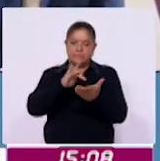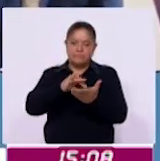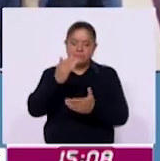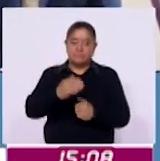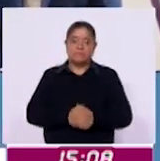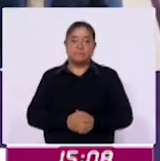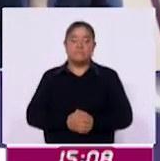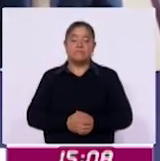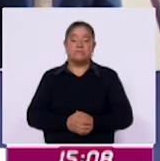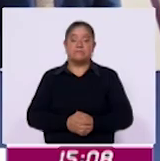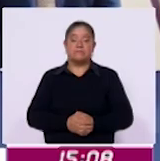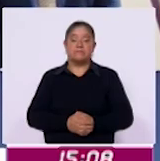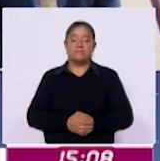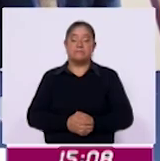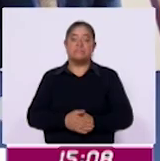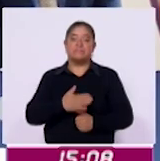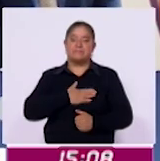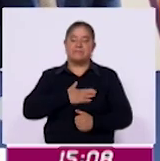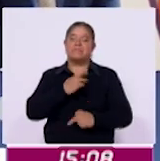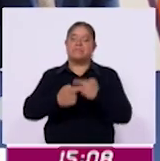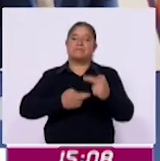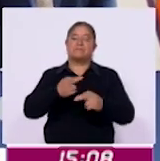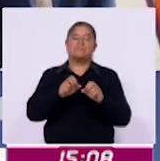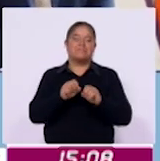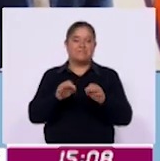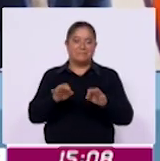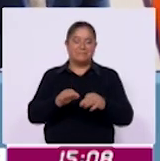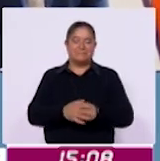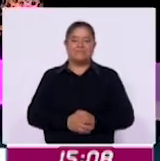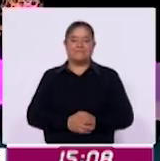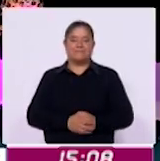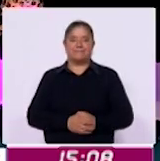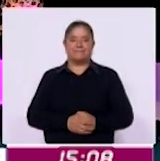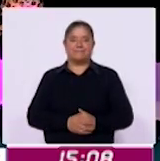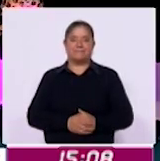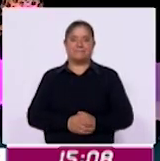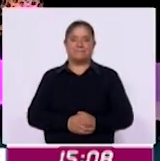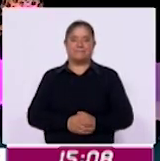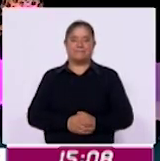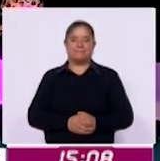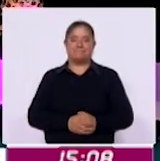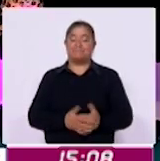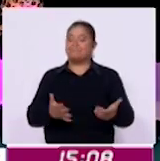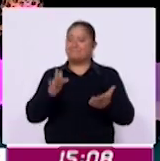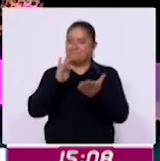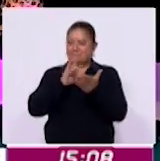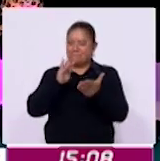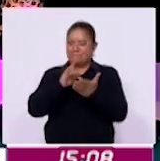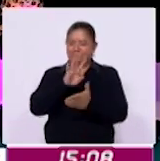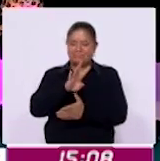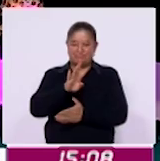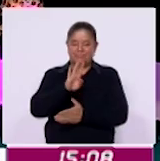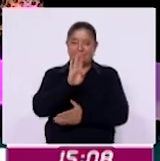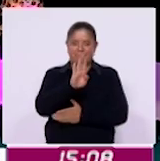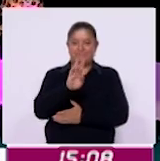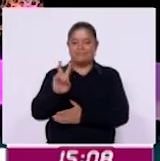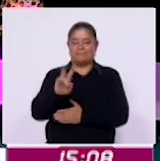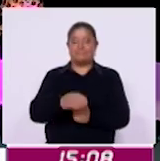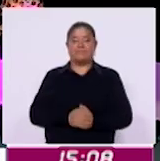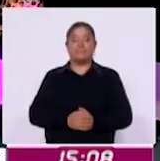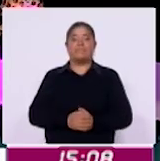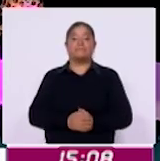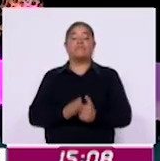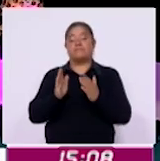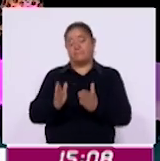la información completa. Nosotros, mientras tanto, regresamos al estudio. Muchas gracias, Beatriz. Y bien, pues en más temas